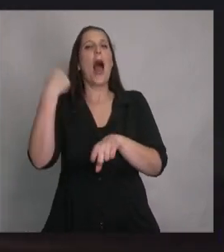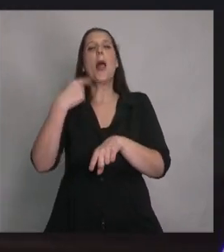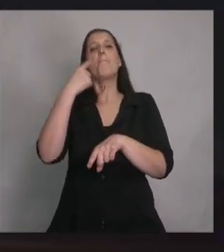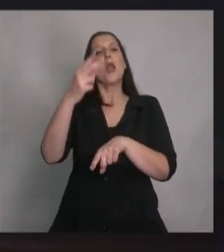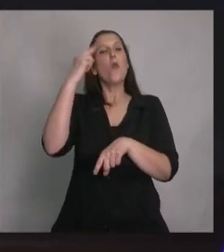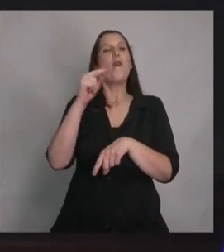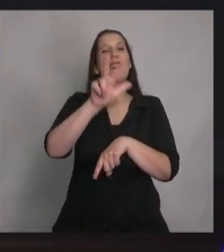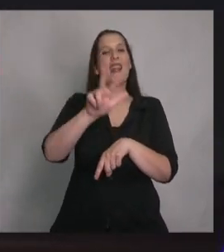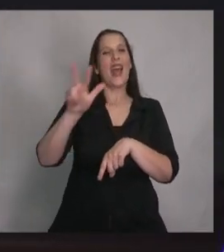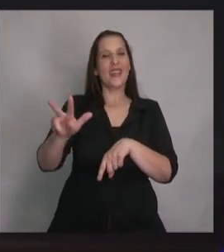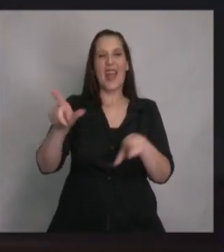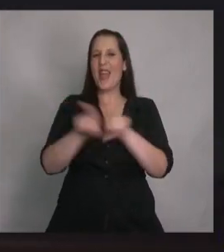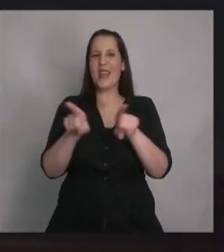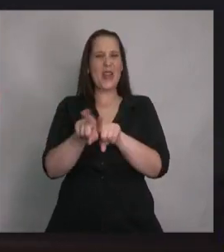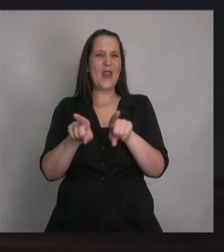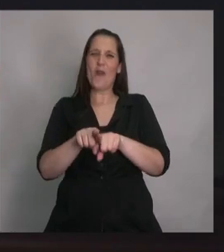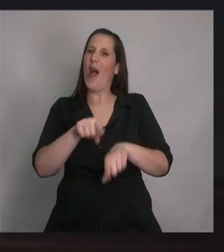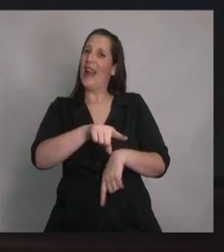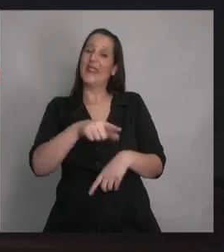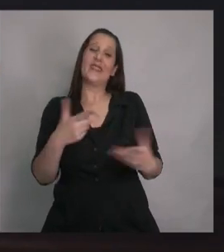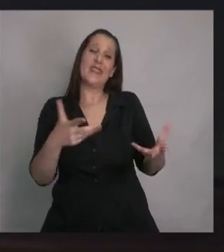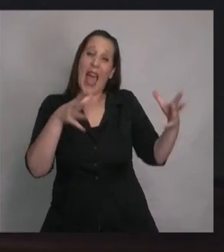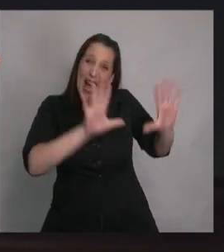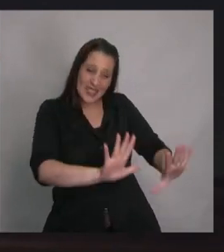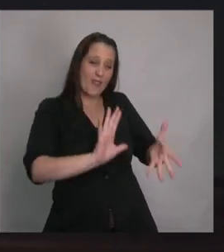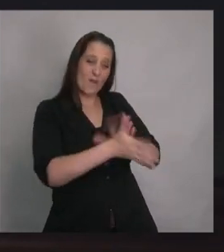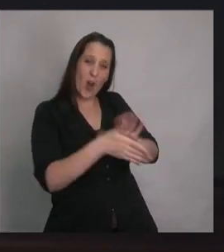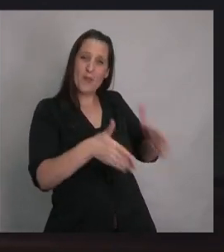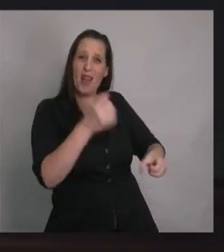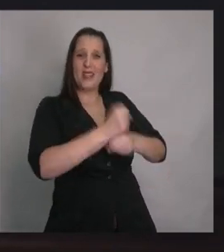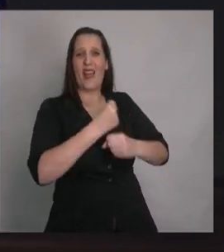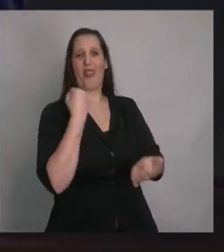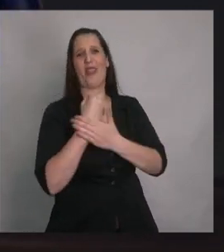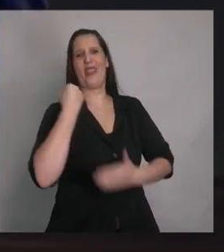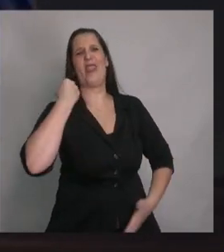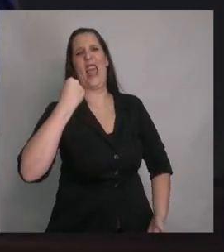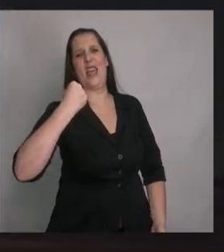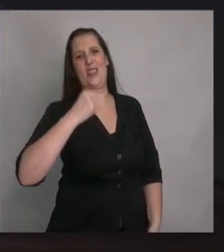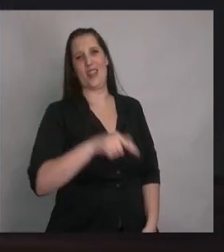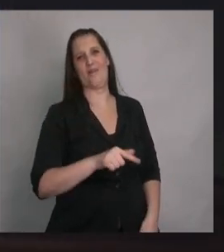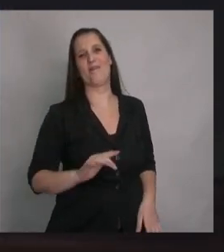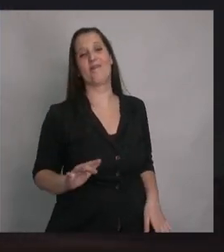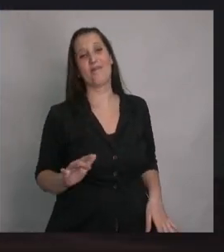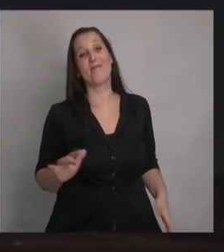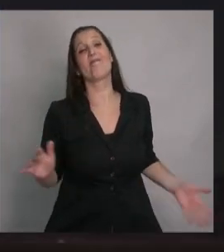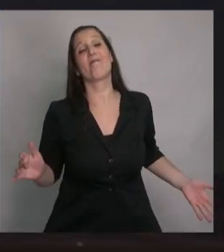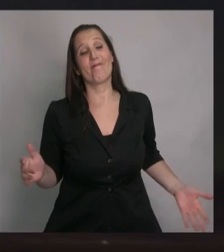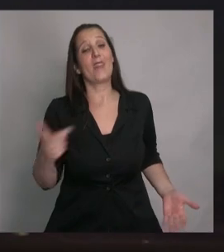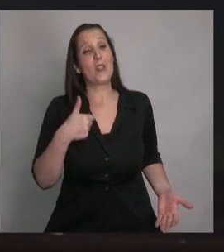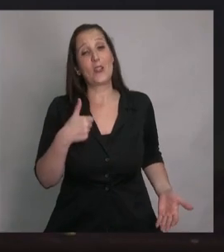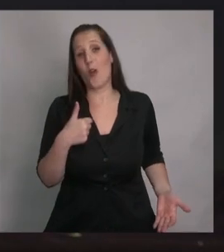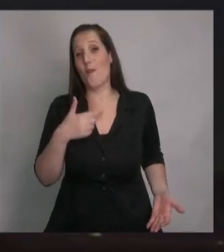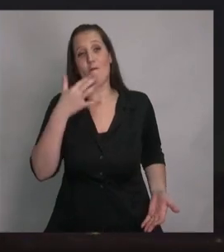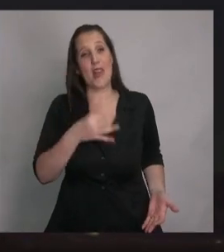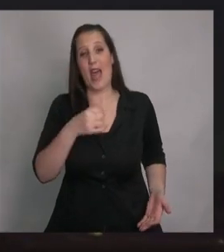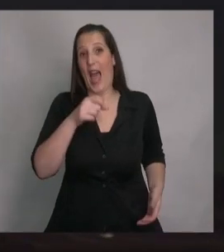a las extremas derechas en mi opinión no tan sosteniblemente como en